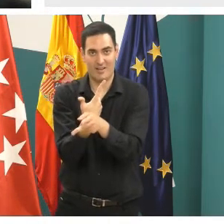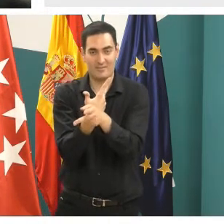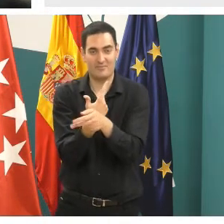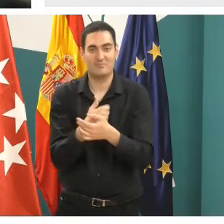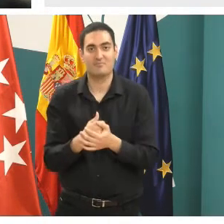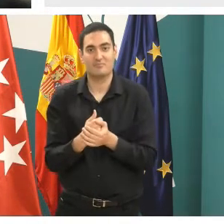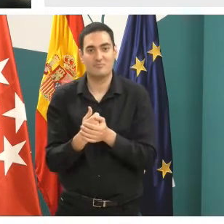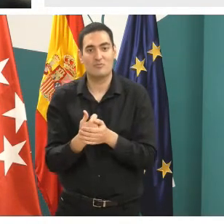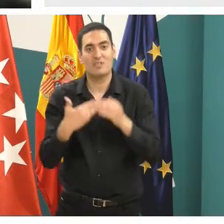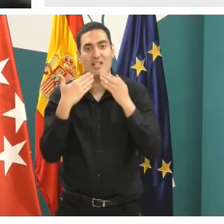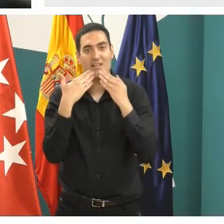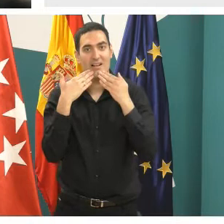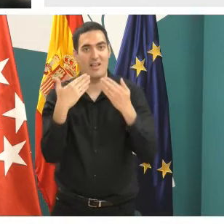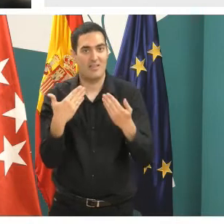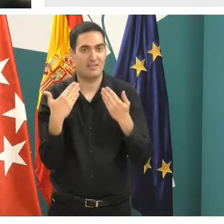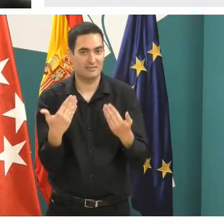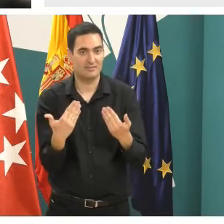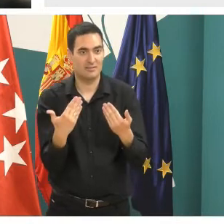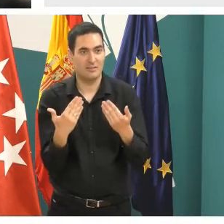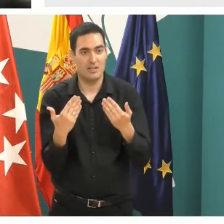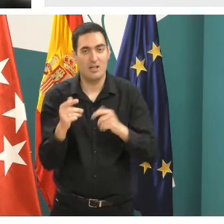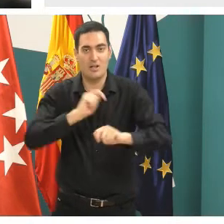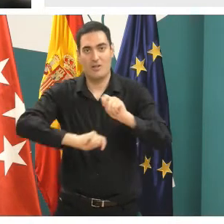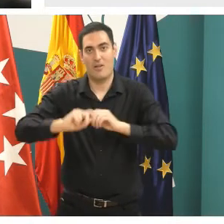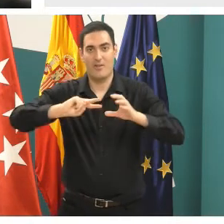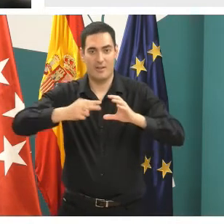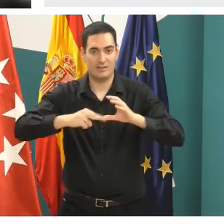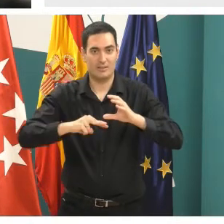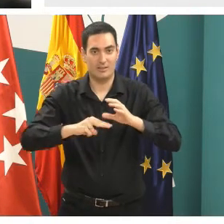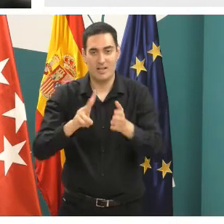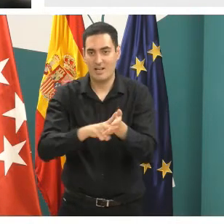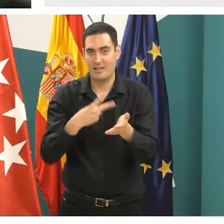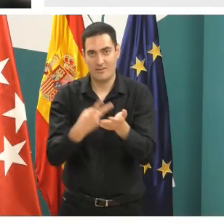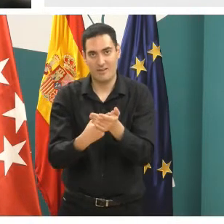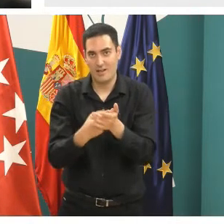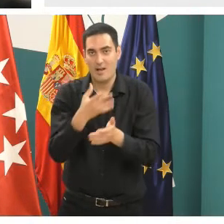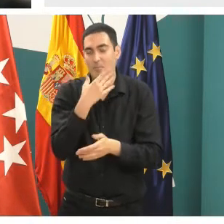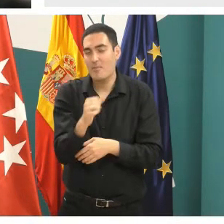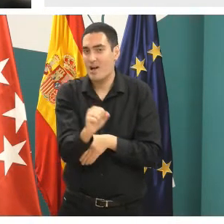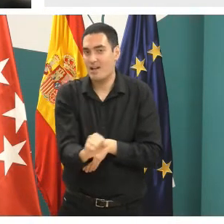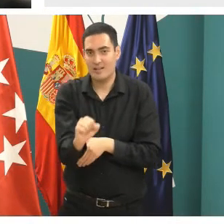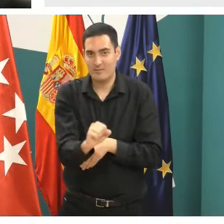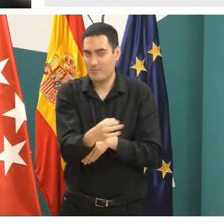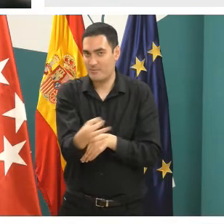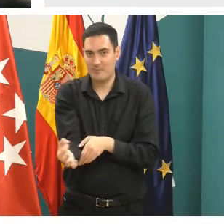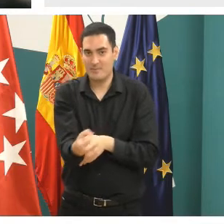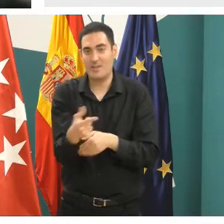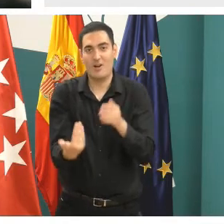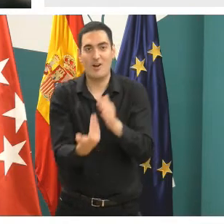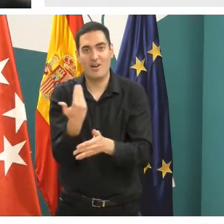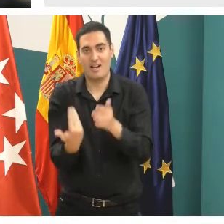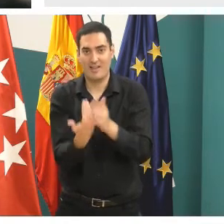por supuesto, muchísimas gracias a la Asociación SILSEM y a estos magníficos intérpretes que hacen posible que desde estas